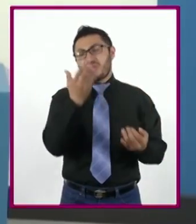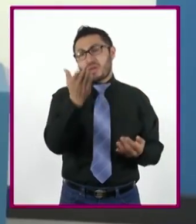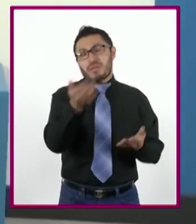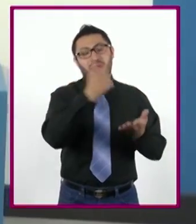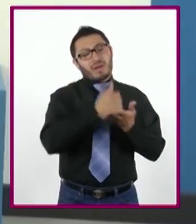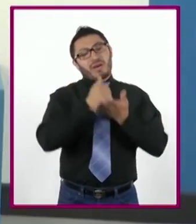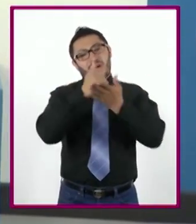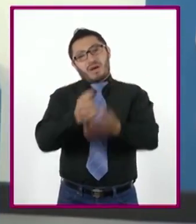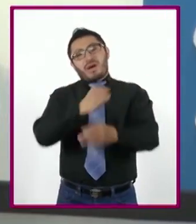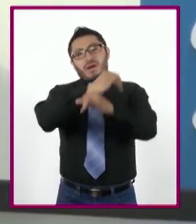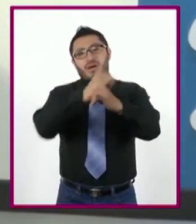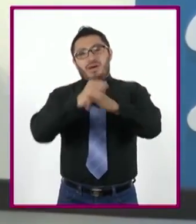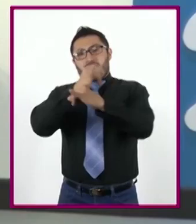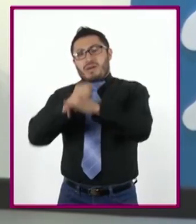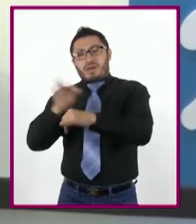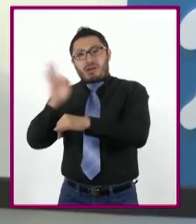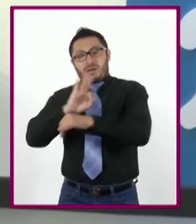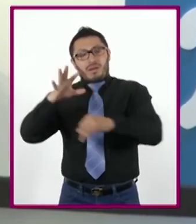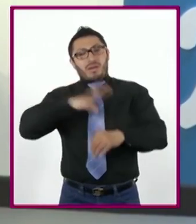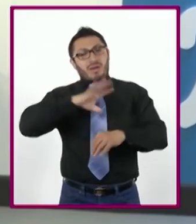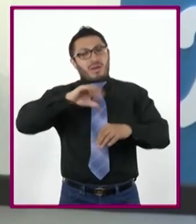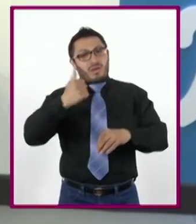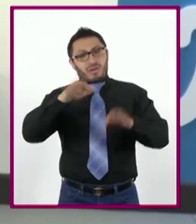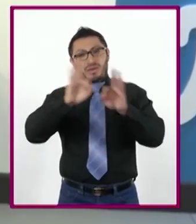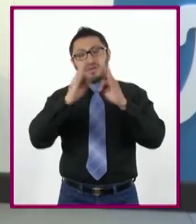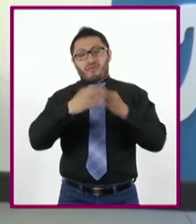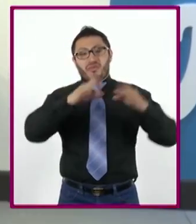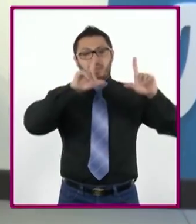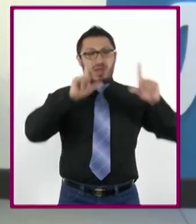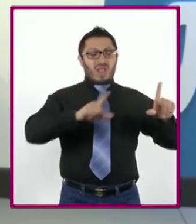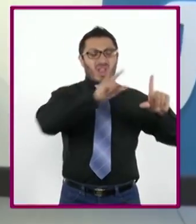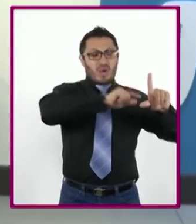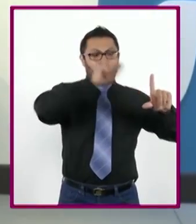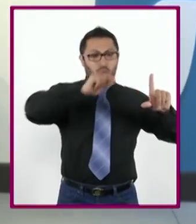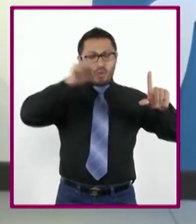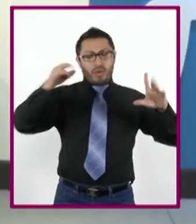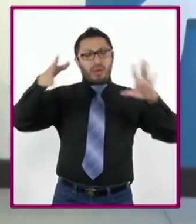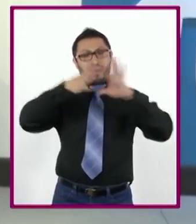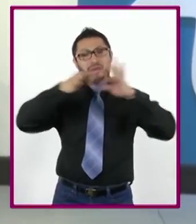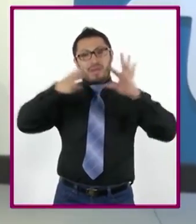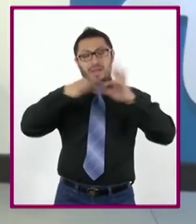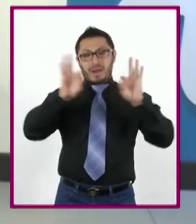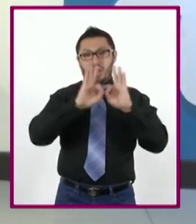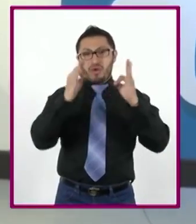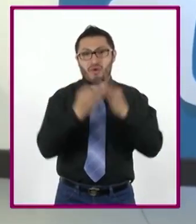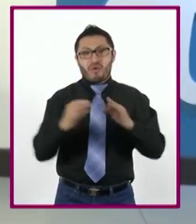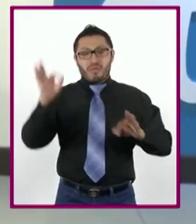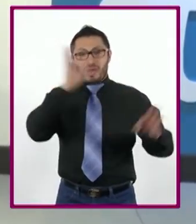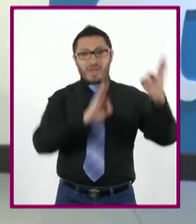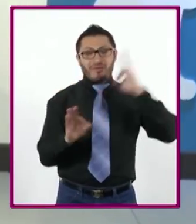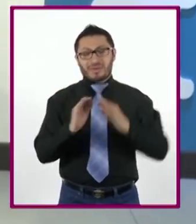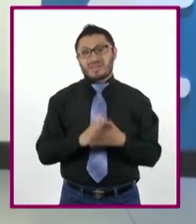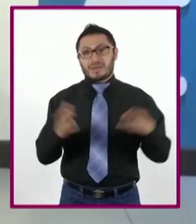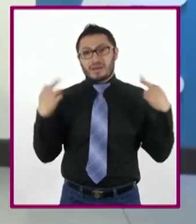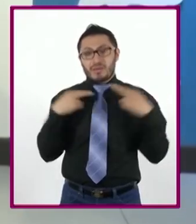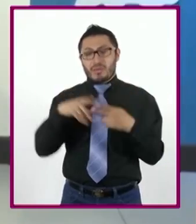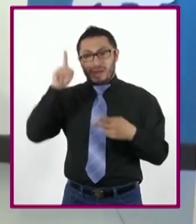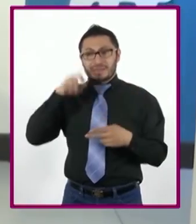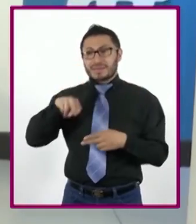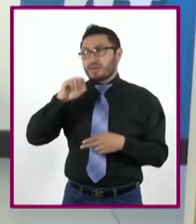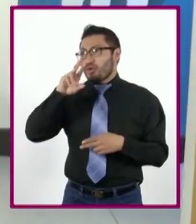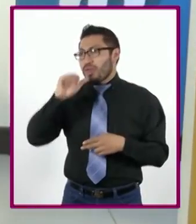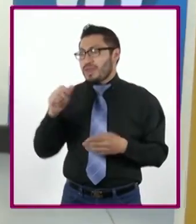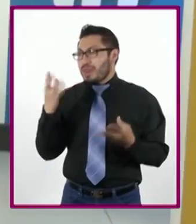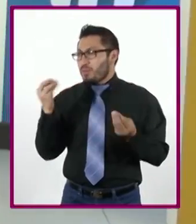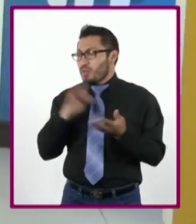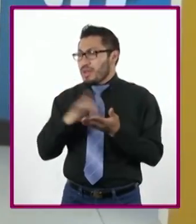te ayuden a investigar si existe otro tipo de gráfica que describa un fenómeno de la física. Maestra Nora, le